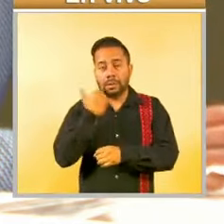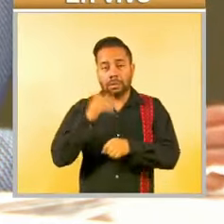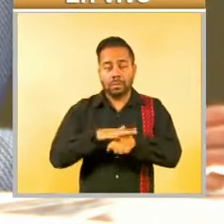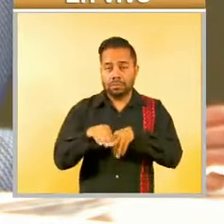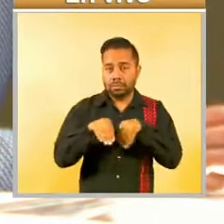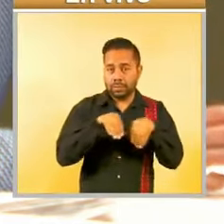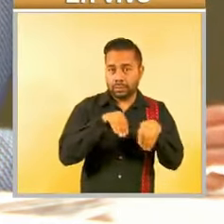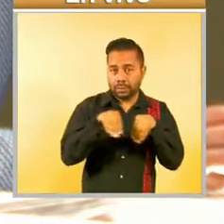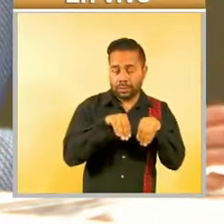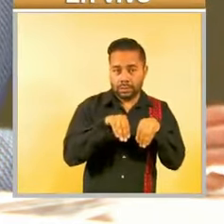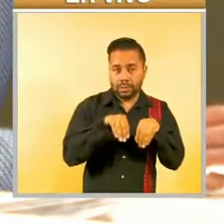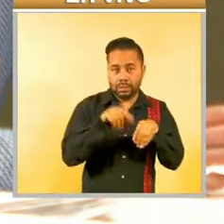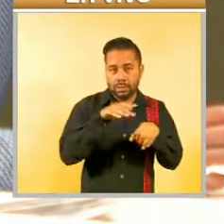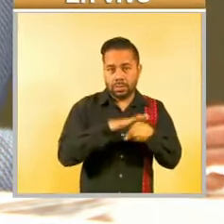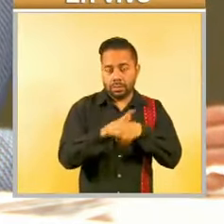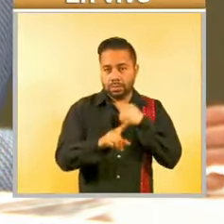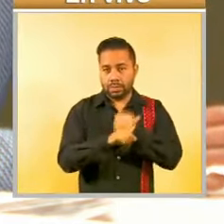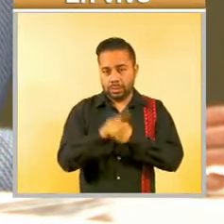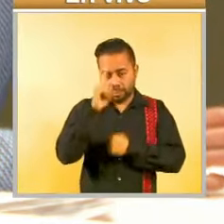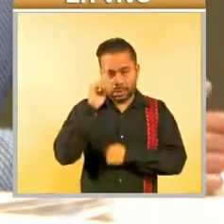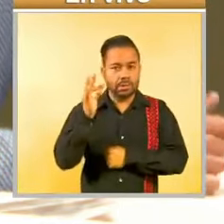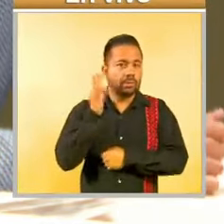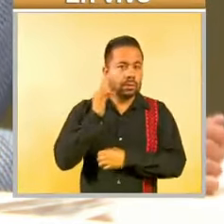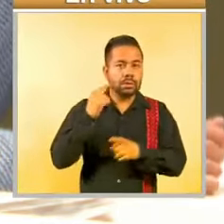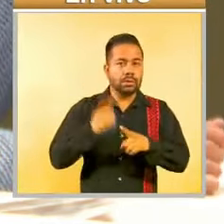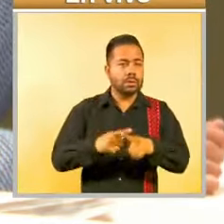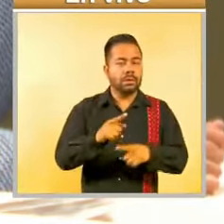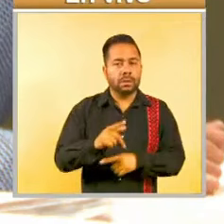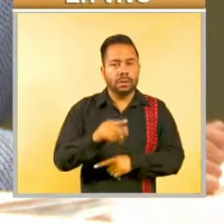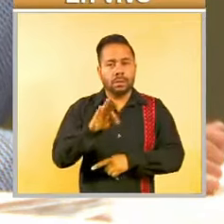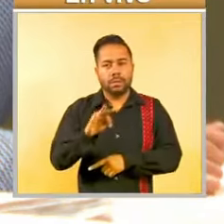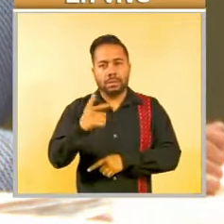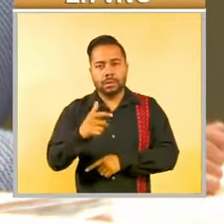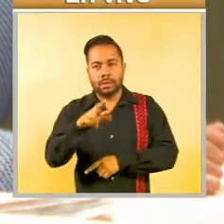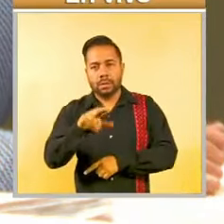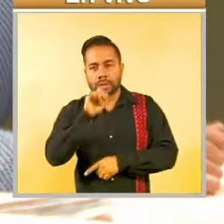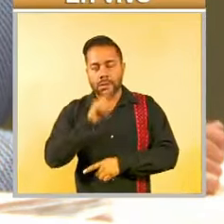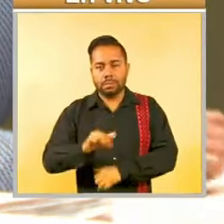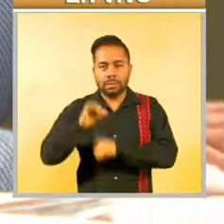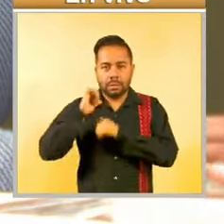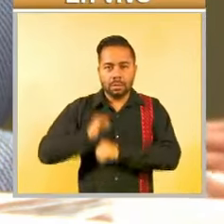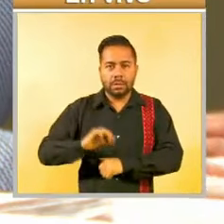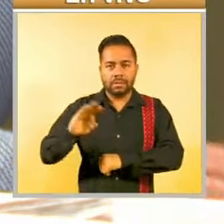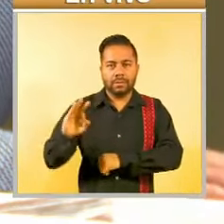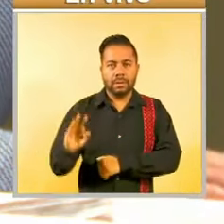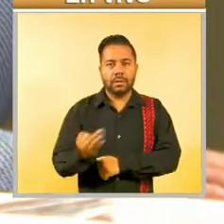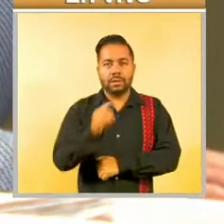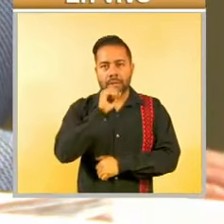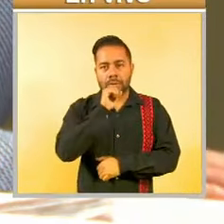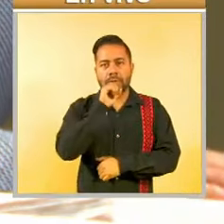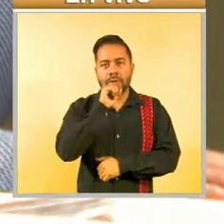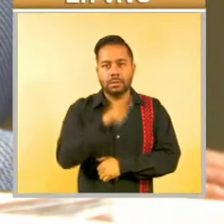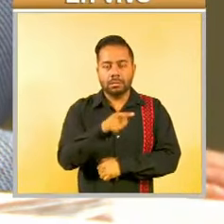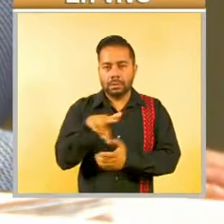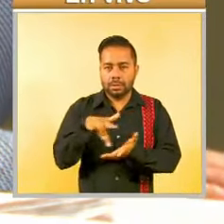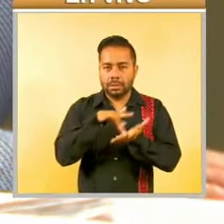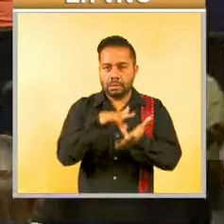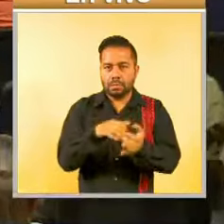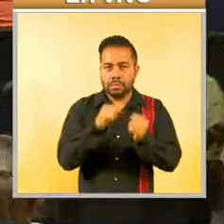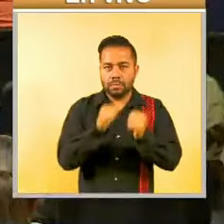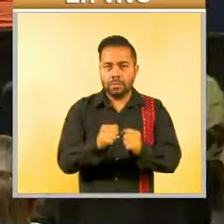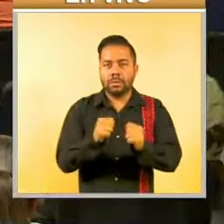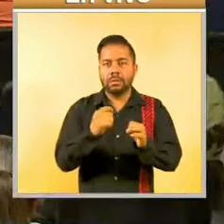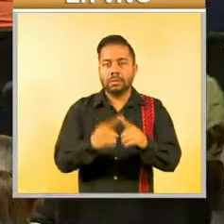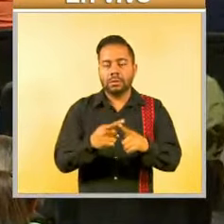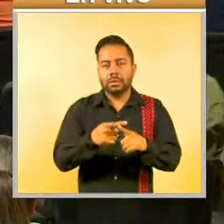movilidad atacando el problema Por parte de fiscalía por parte de fgr las idades de carácter Federal también nos han apoyado demasiado Como